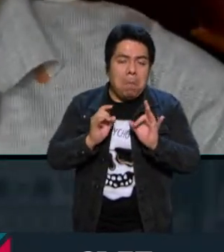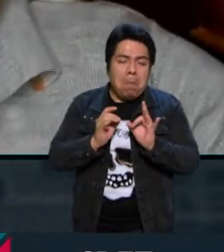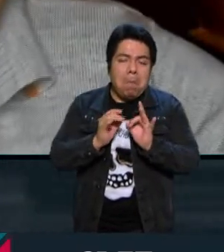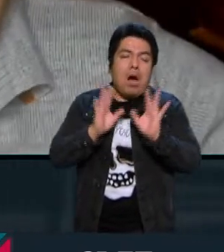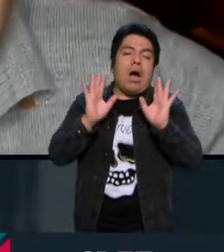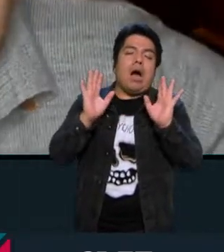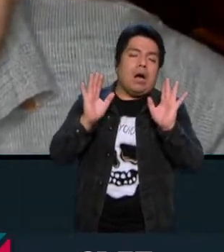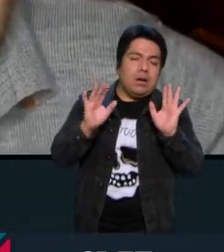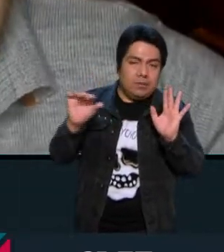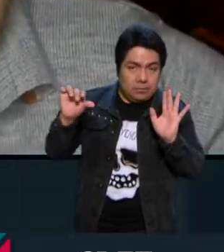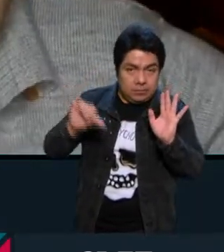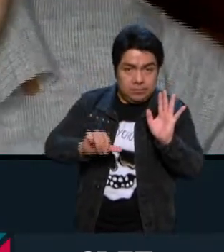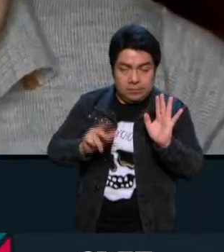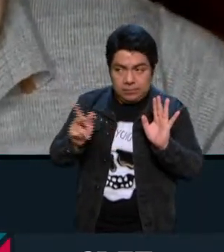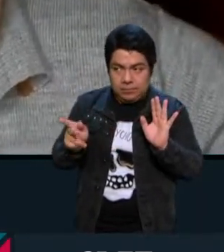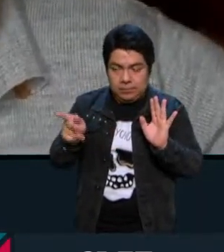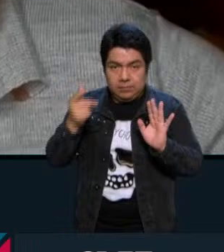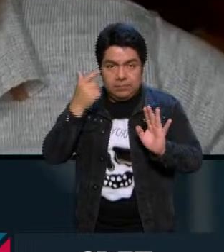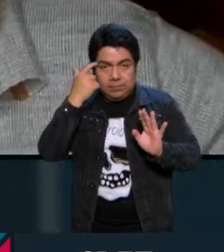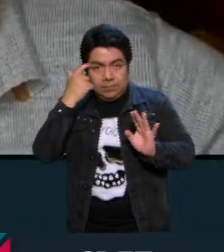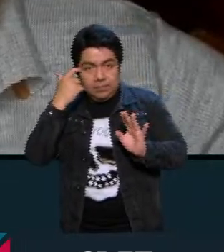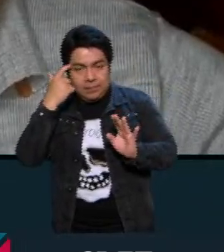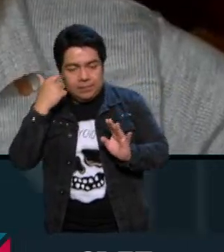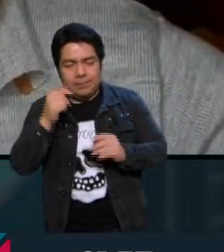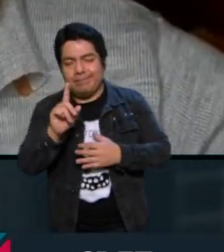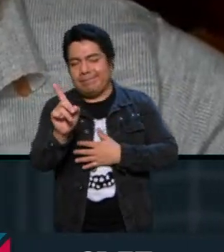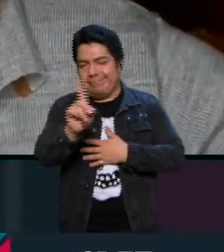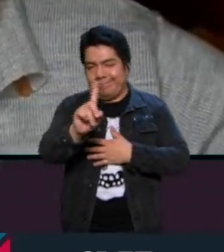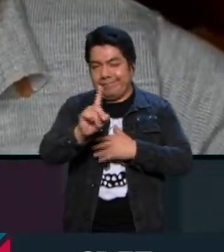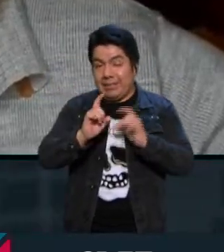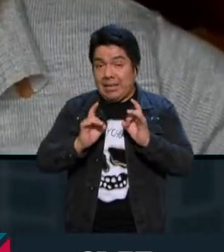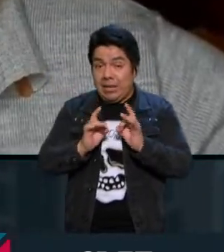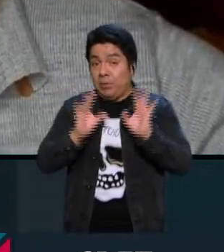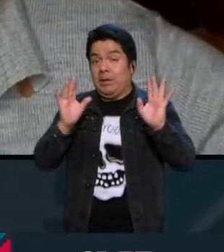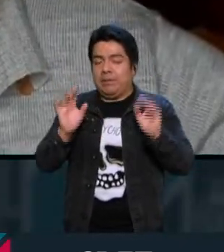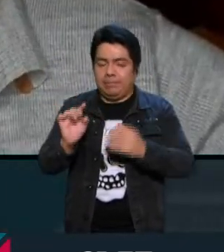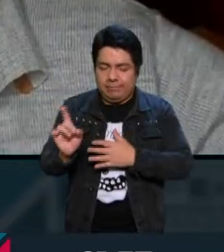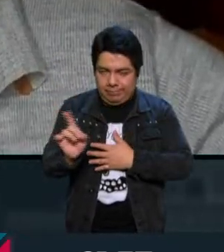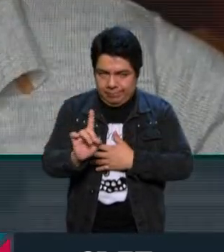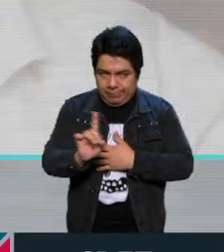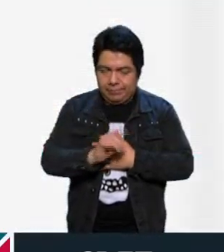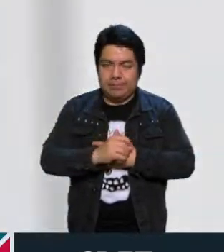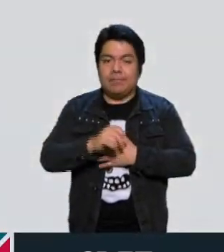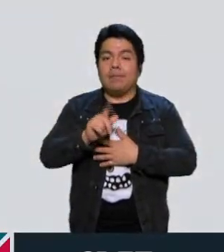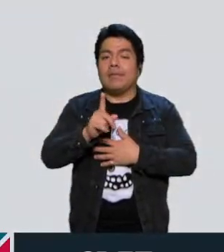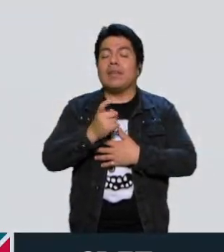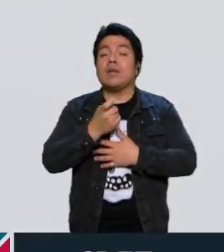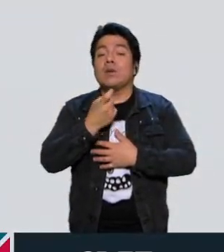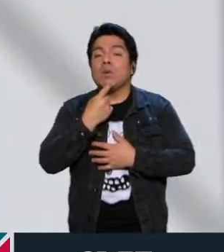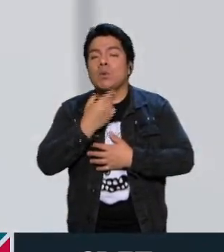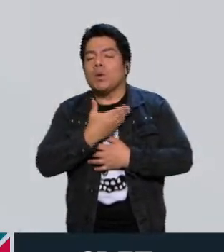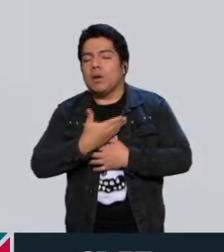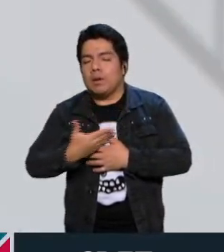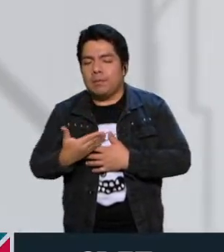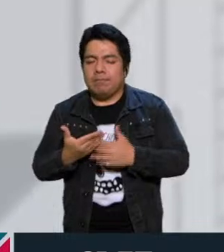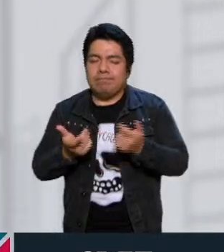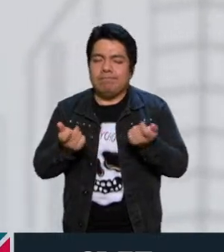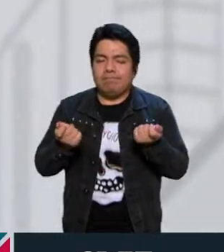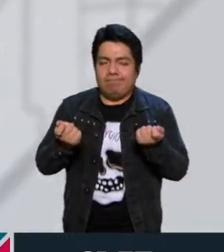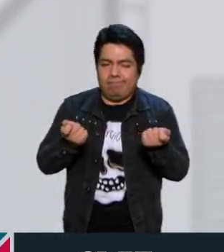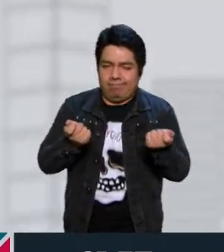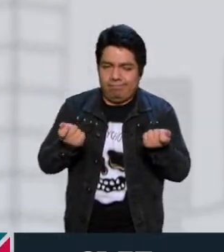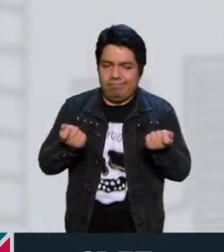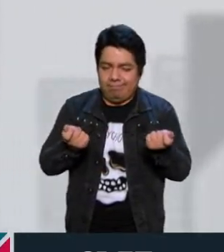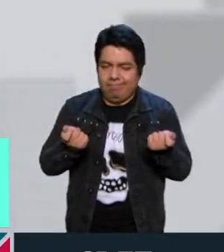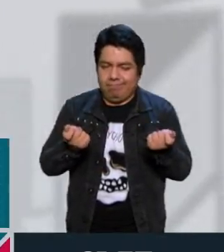se lo preguntaran hoy? Mira, no fue casualidad, pero López Obrador hizo lo conducente, valga la redundancia para hablar en